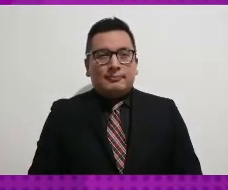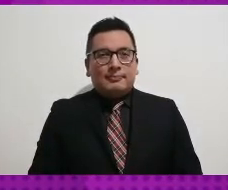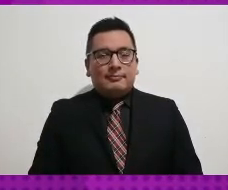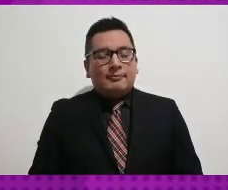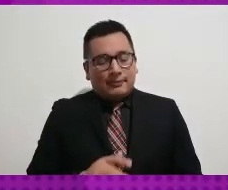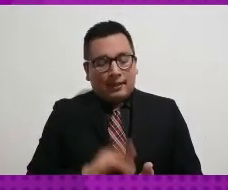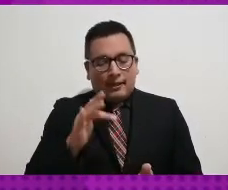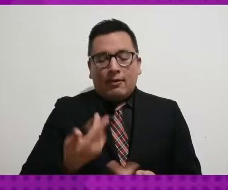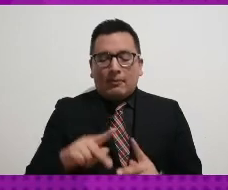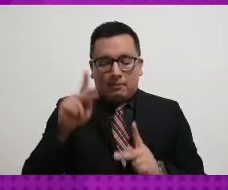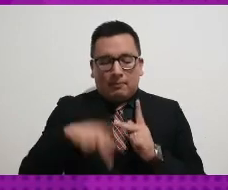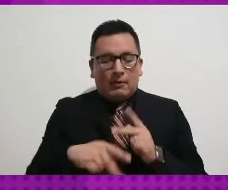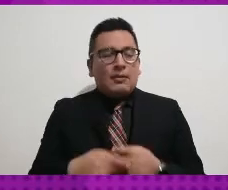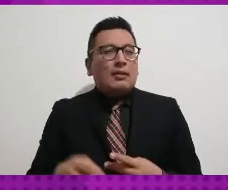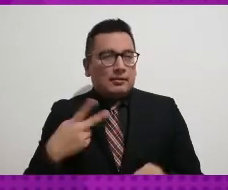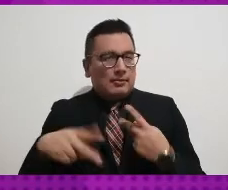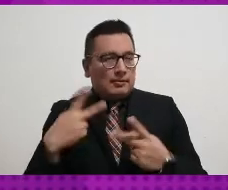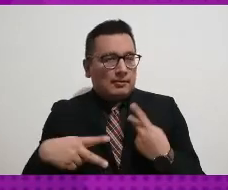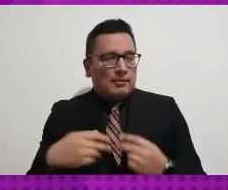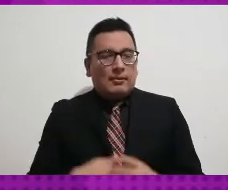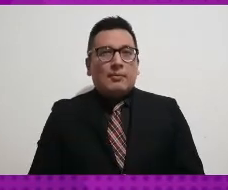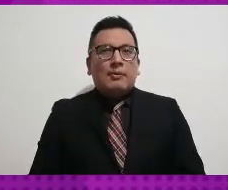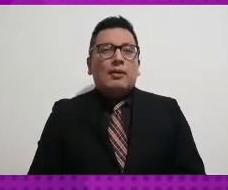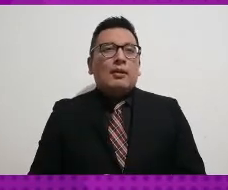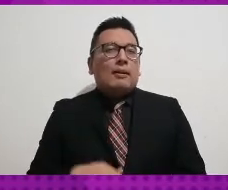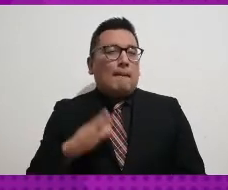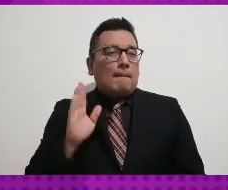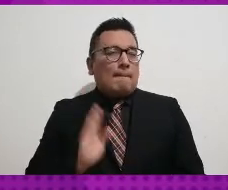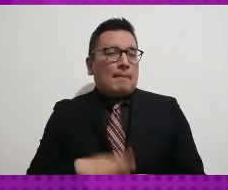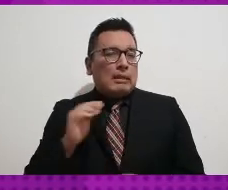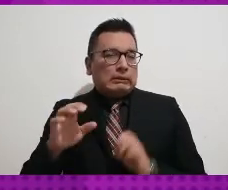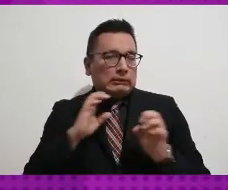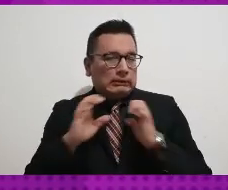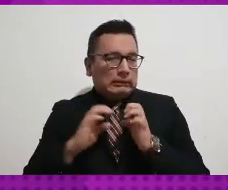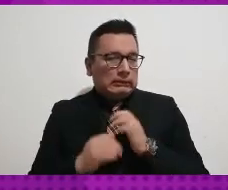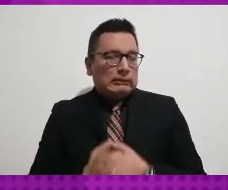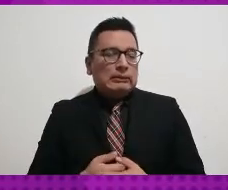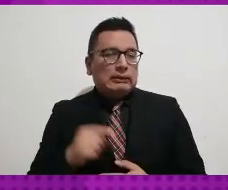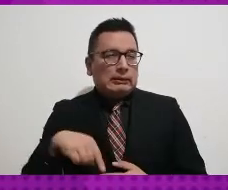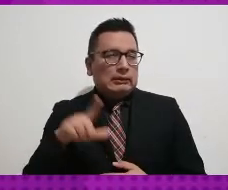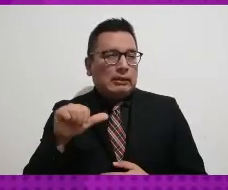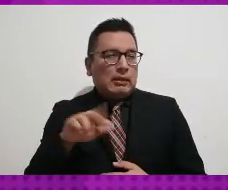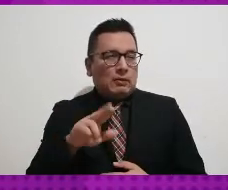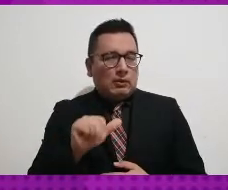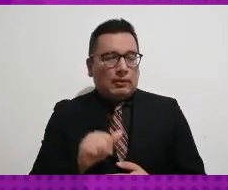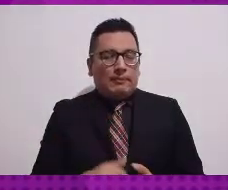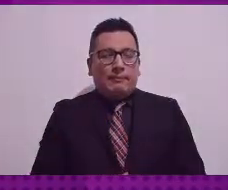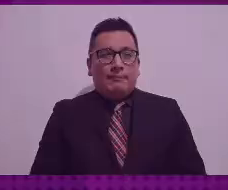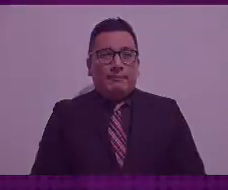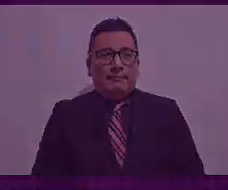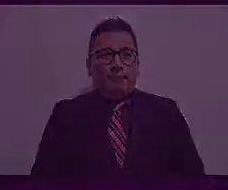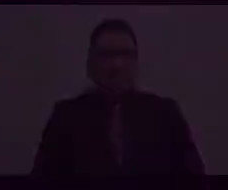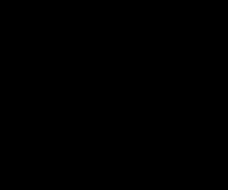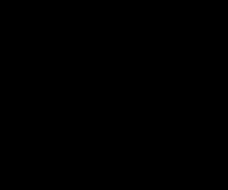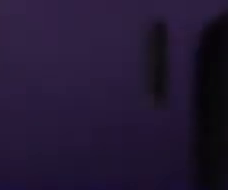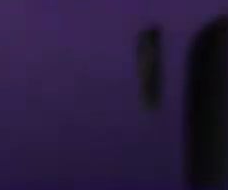Gracias. Vamos a una pausa y en un momento regresamos con el segundo bloque de la entrevista en la urna.